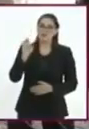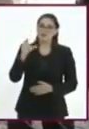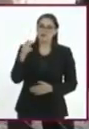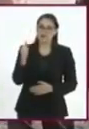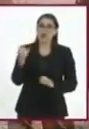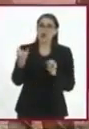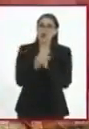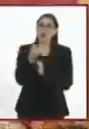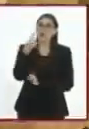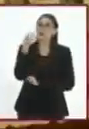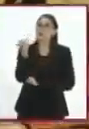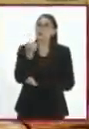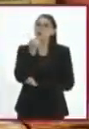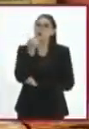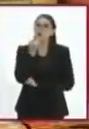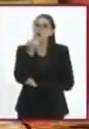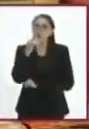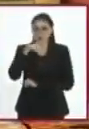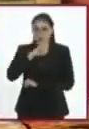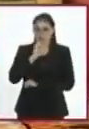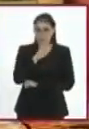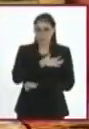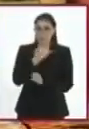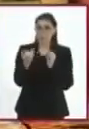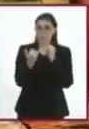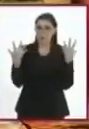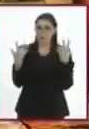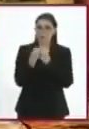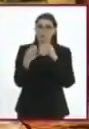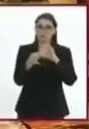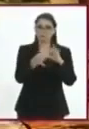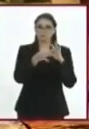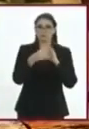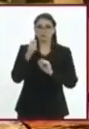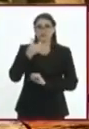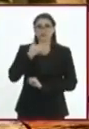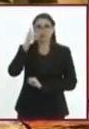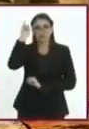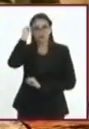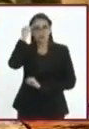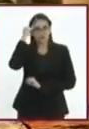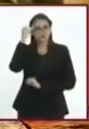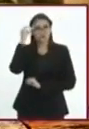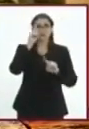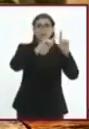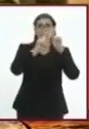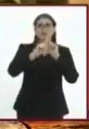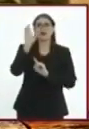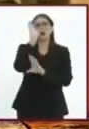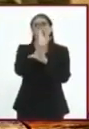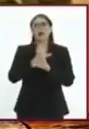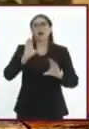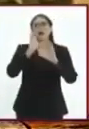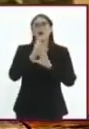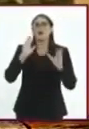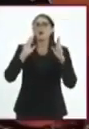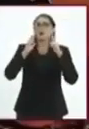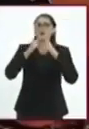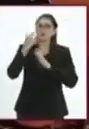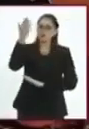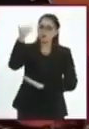español, y es resultado de la fusión de elementos de origen prehispánico con cantos religiosos de los